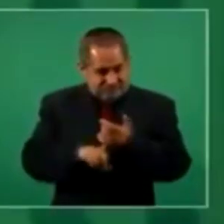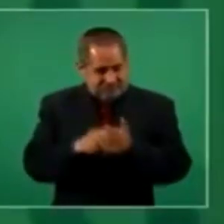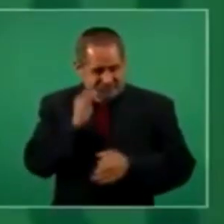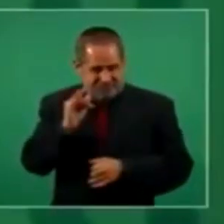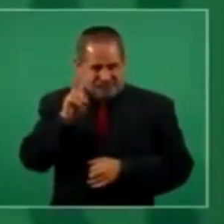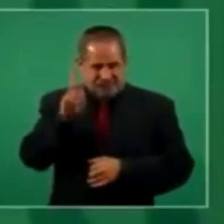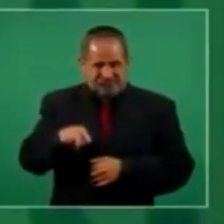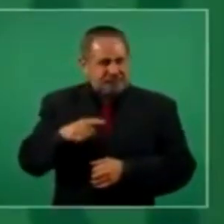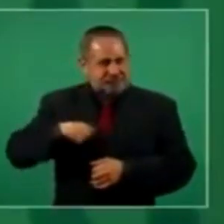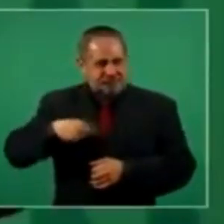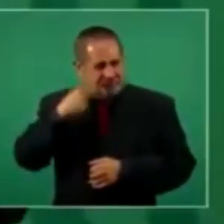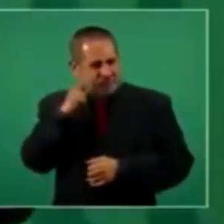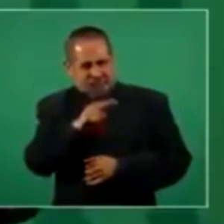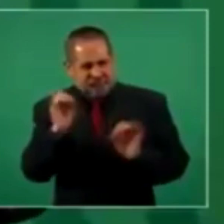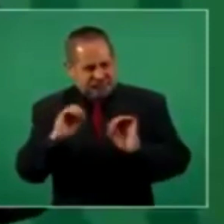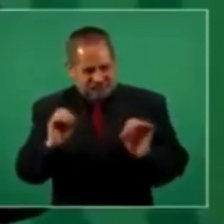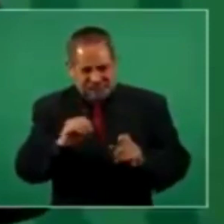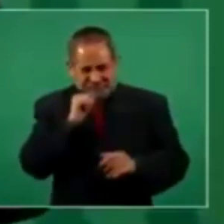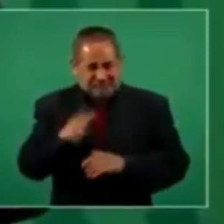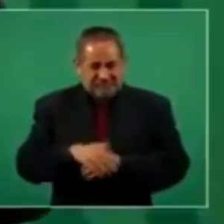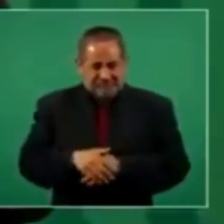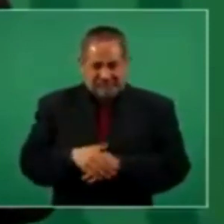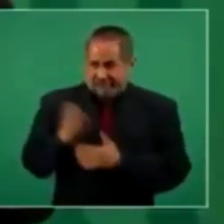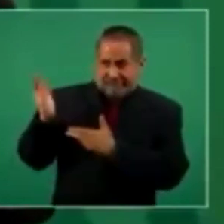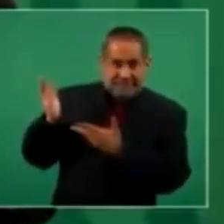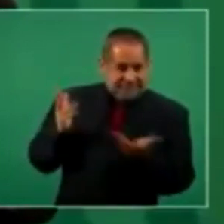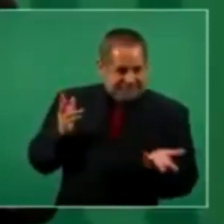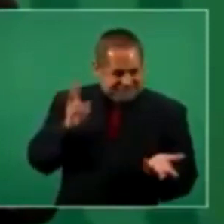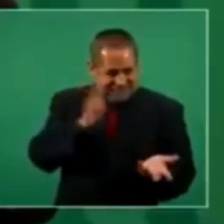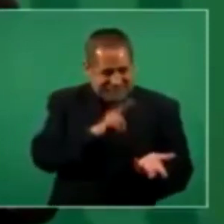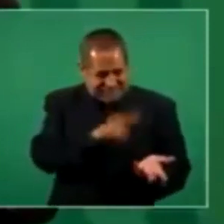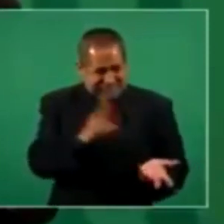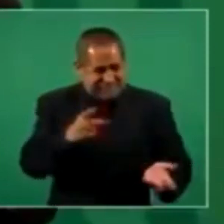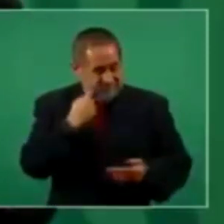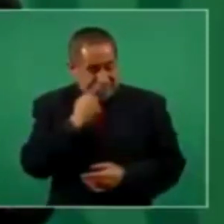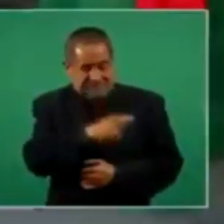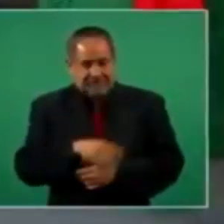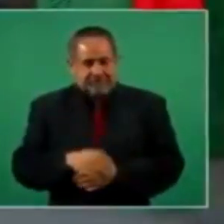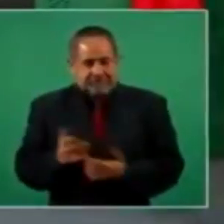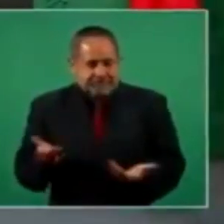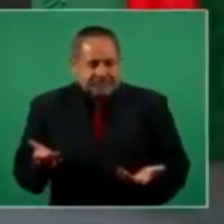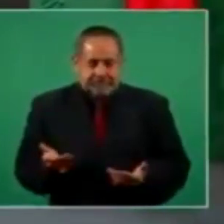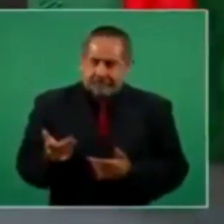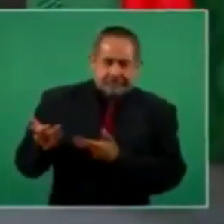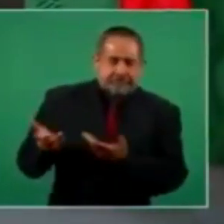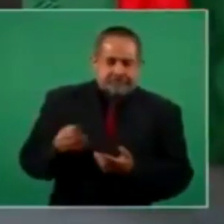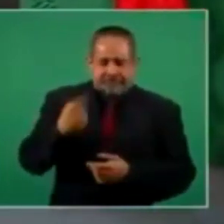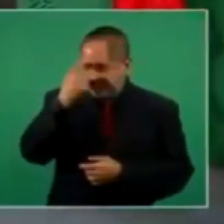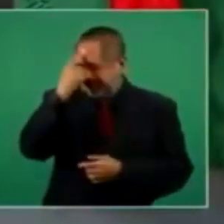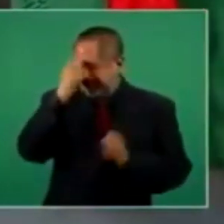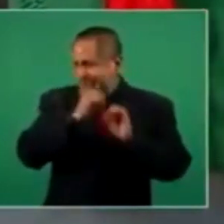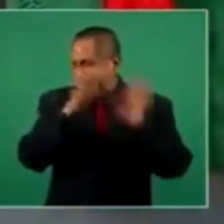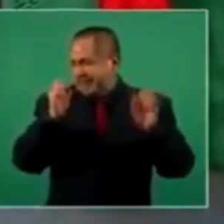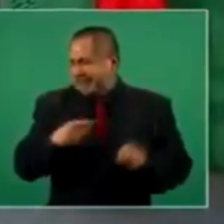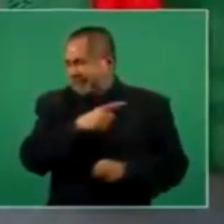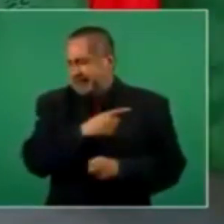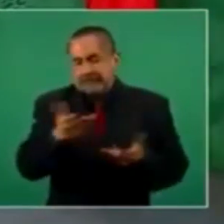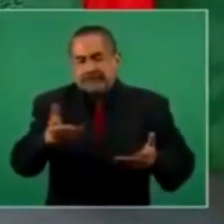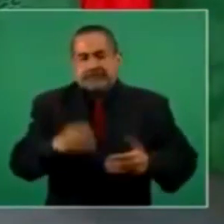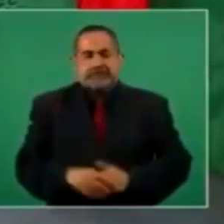la primera plana,